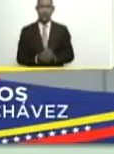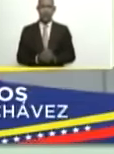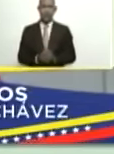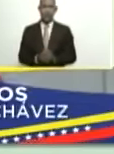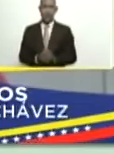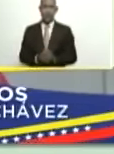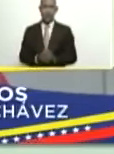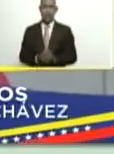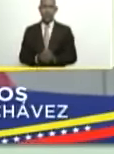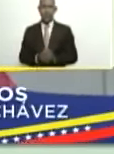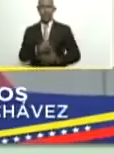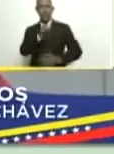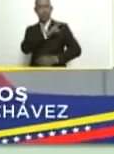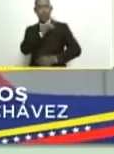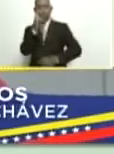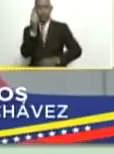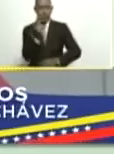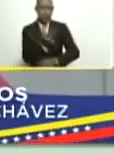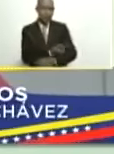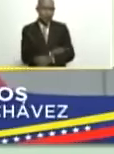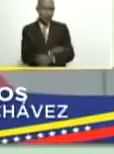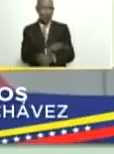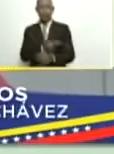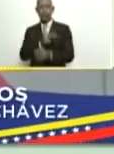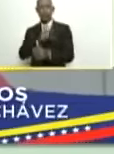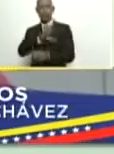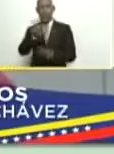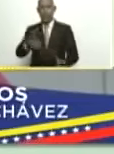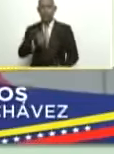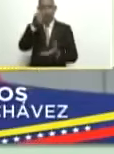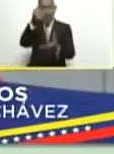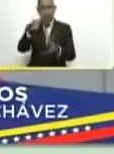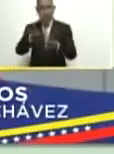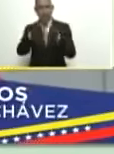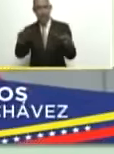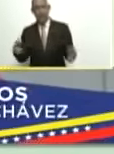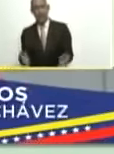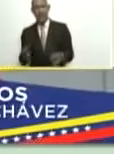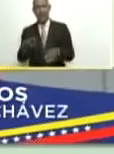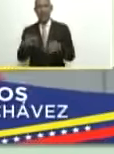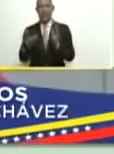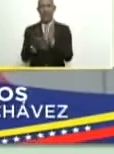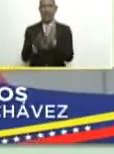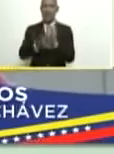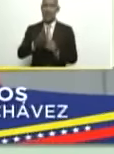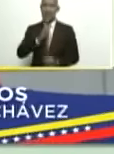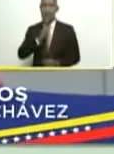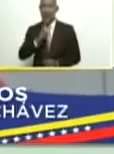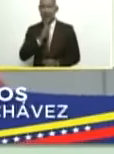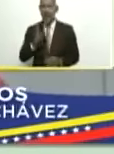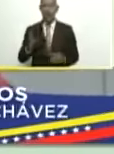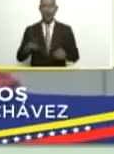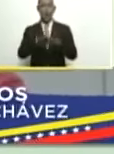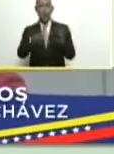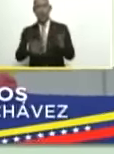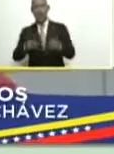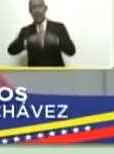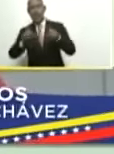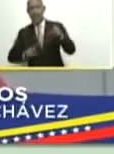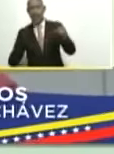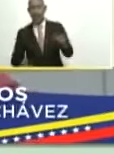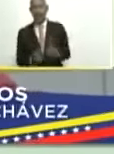en el fortalecimiento de los CLAC, de las mesas técnicas de agua, de las mesas de electricidad y de